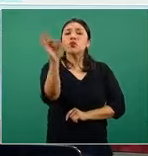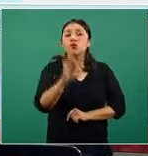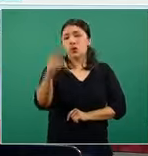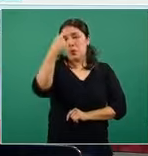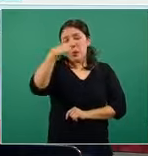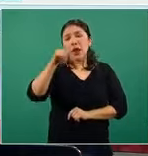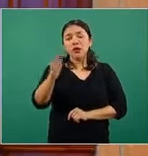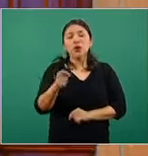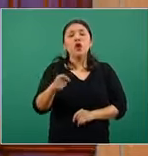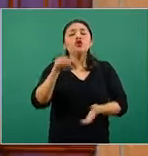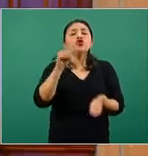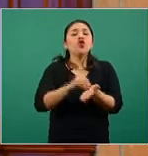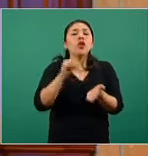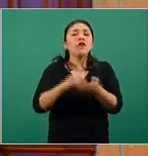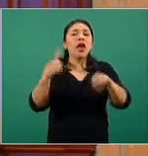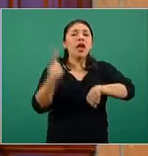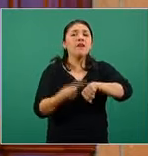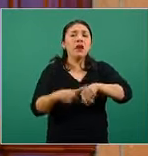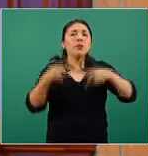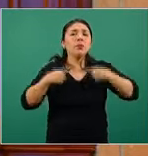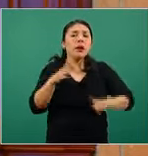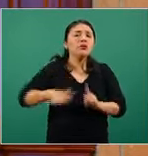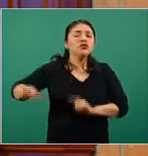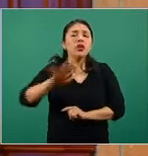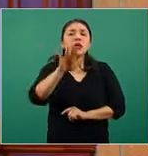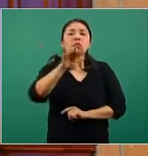de casos activos estimados,